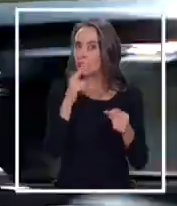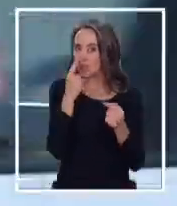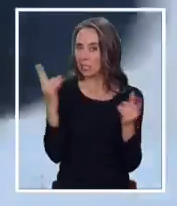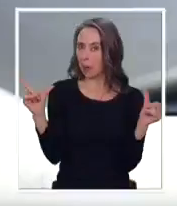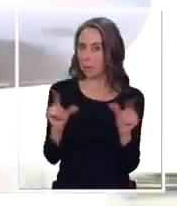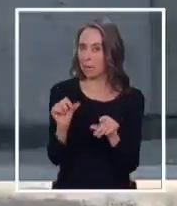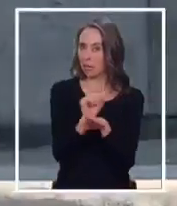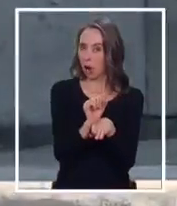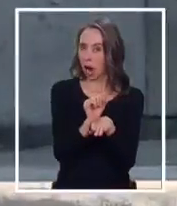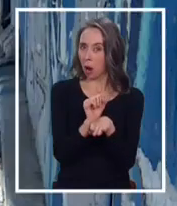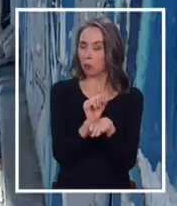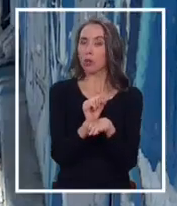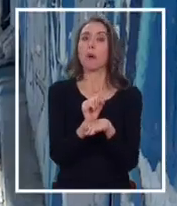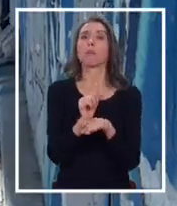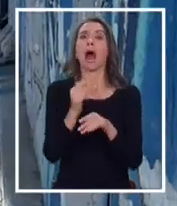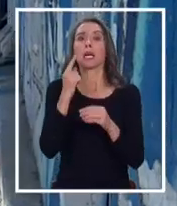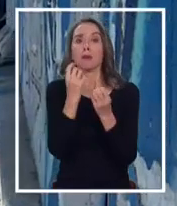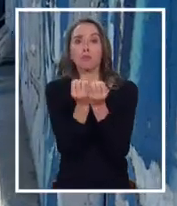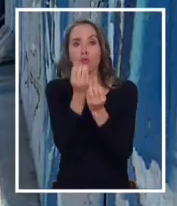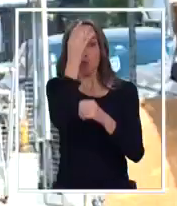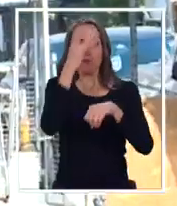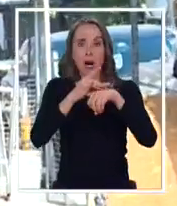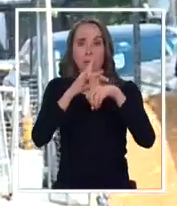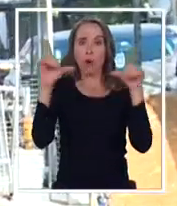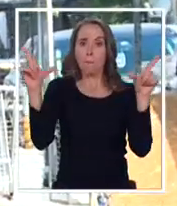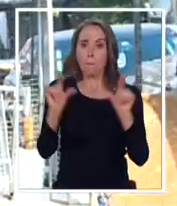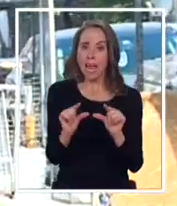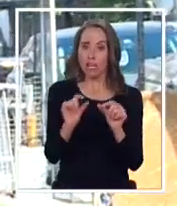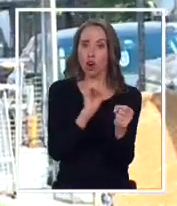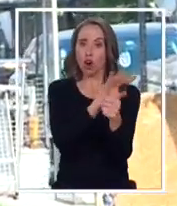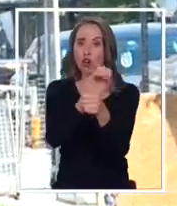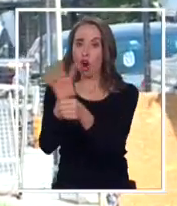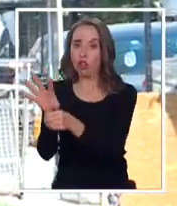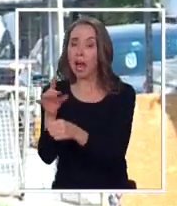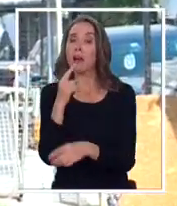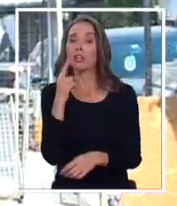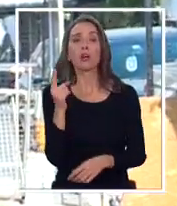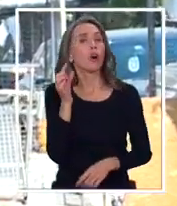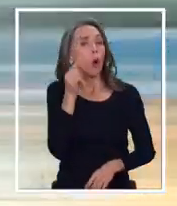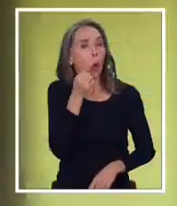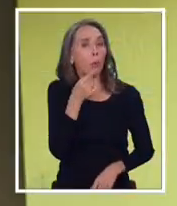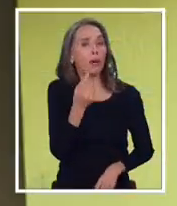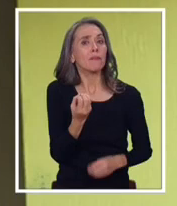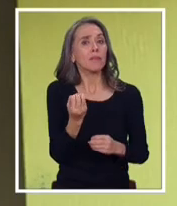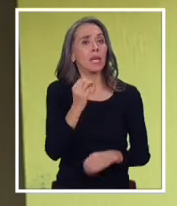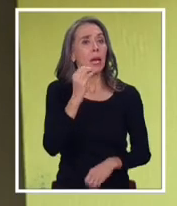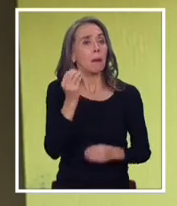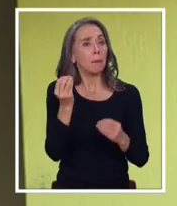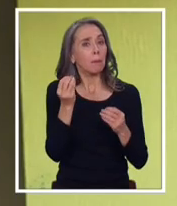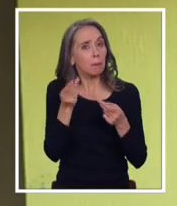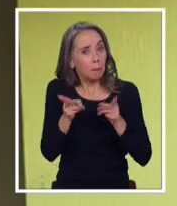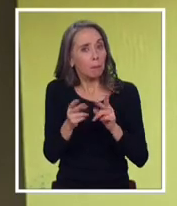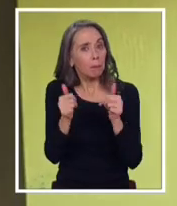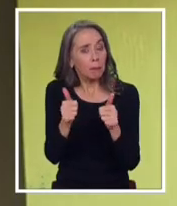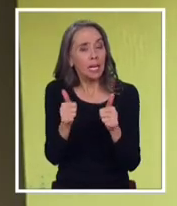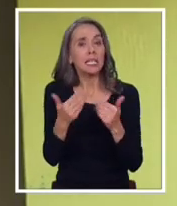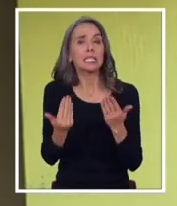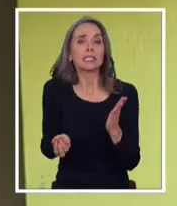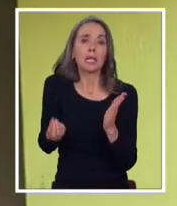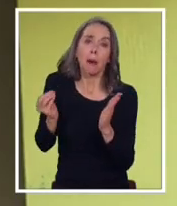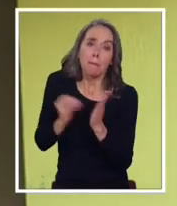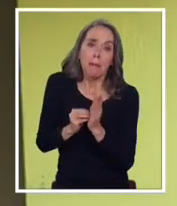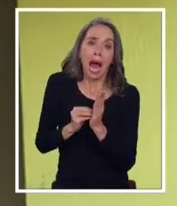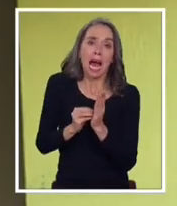para frenar la curva de contagios una reducción de un 27% de bienvenida pero necesitamos avanzar y tener una